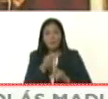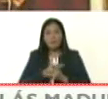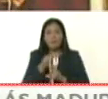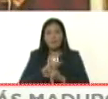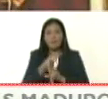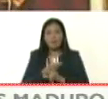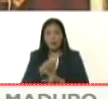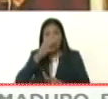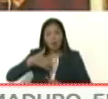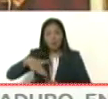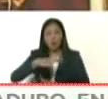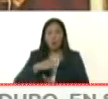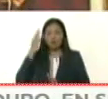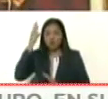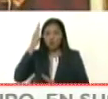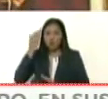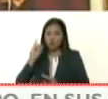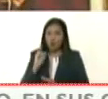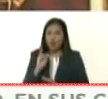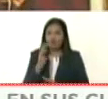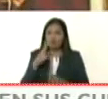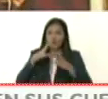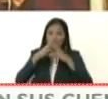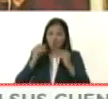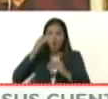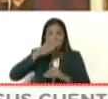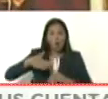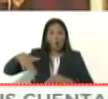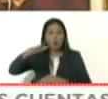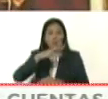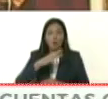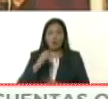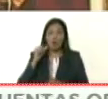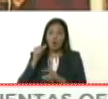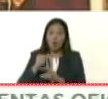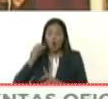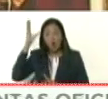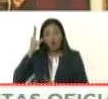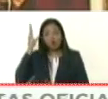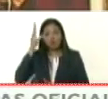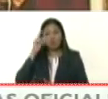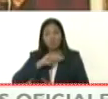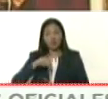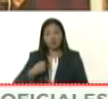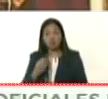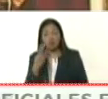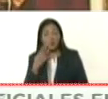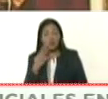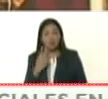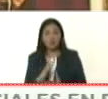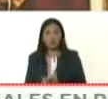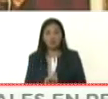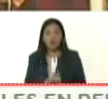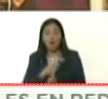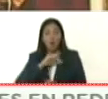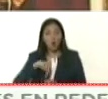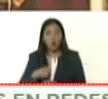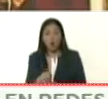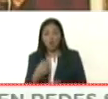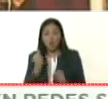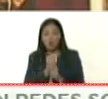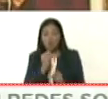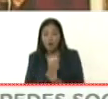Y el pueblo debe tener conciencia. Todo el pueblo, toda Venezuela debe tener conciencia. Y nosotros, a lo nuestro, al